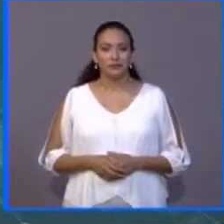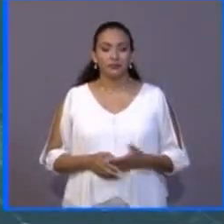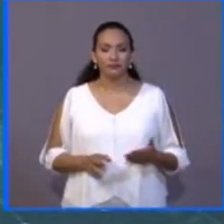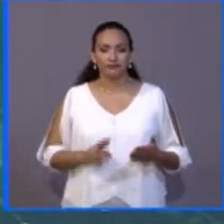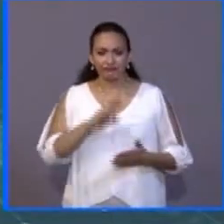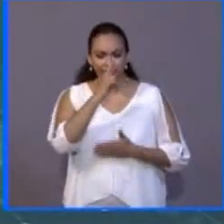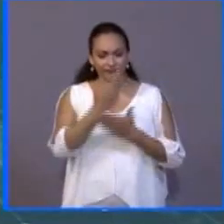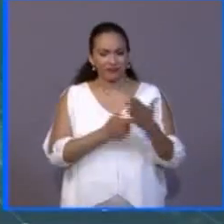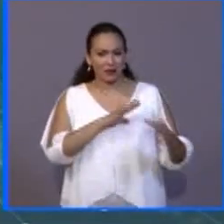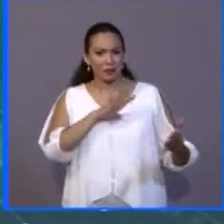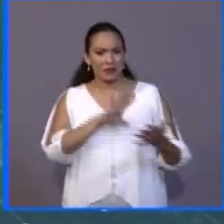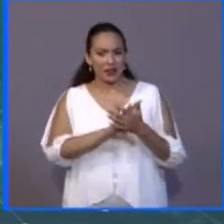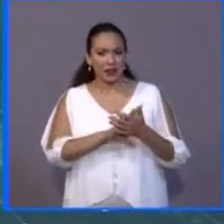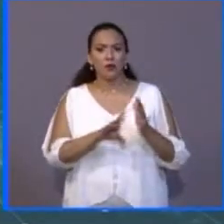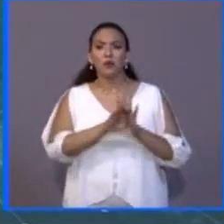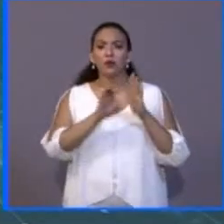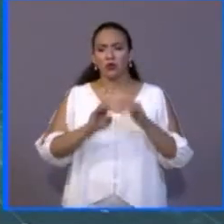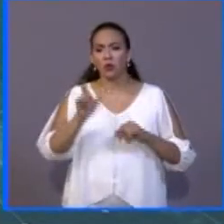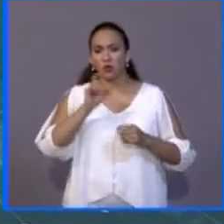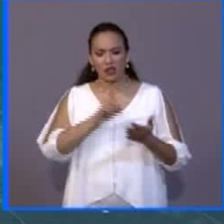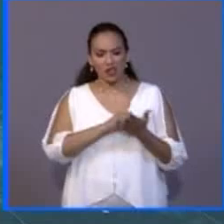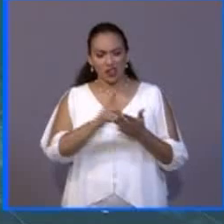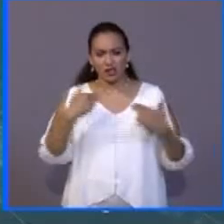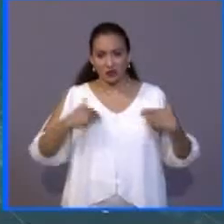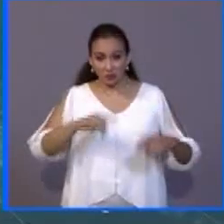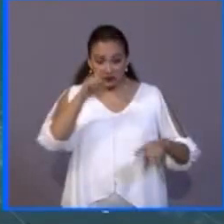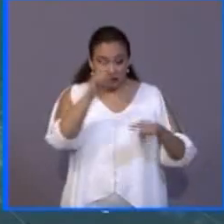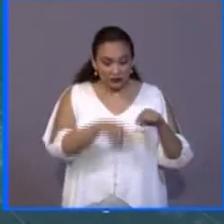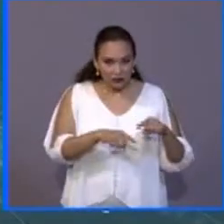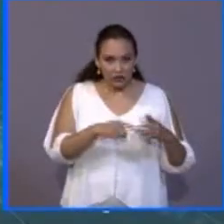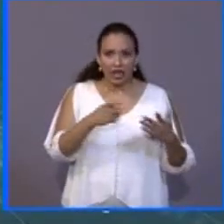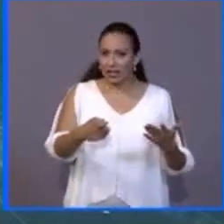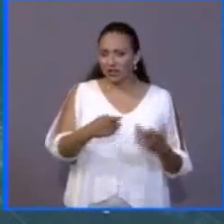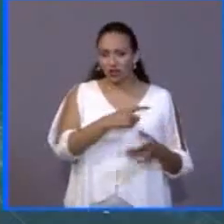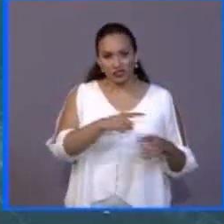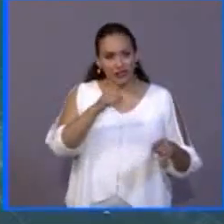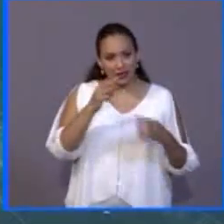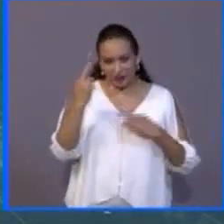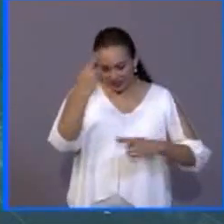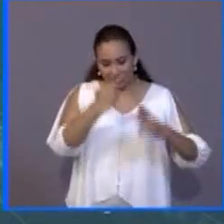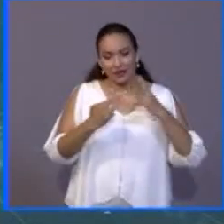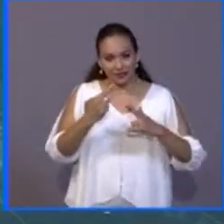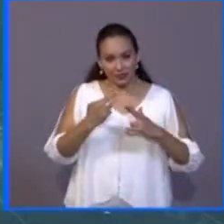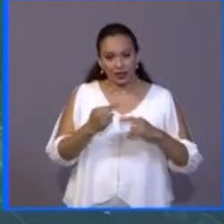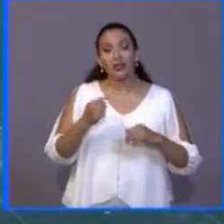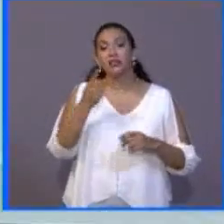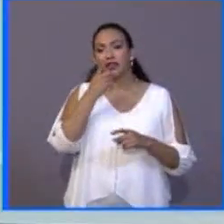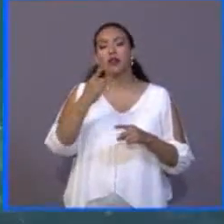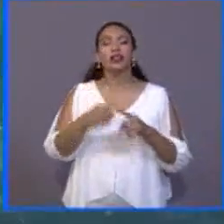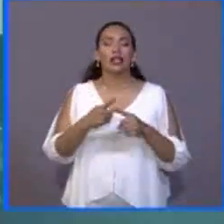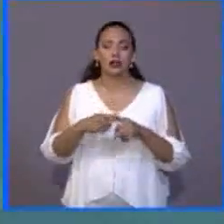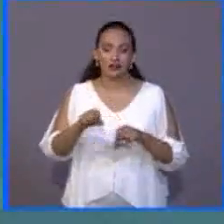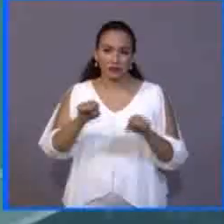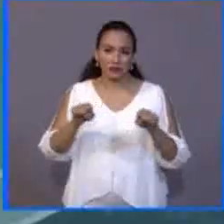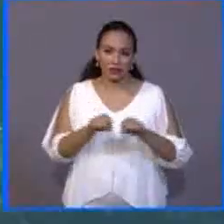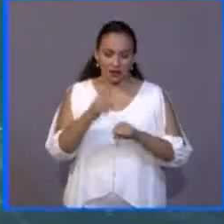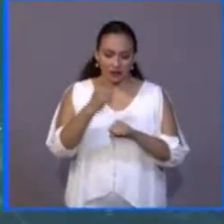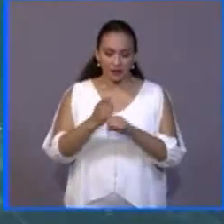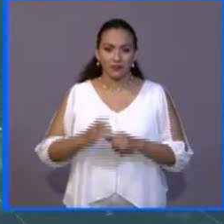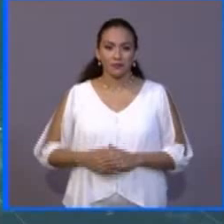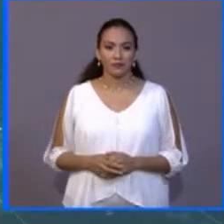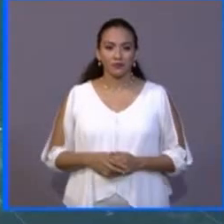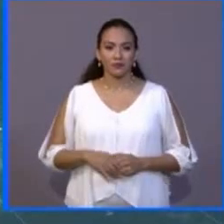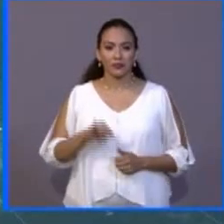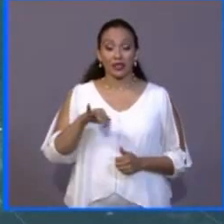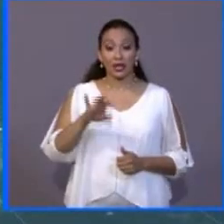Delitos penales que impliquen violaciones graves a derechos humanos no prescriben, reitera criterio de la primera sala.